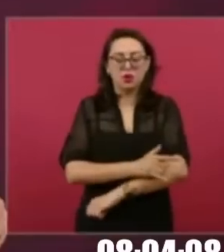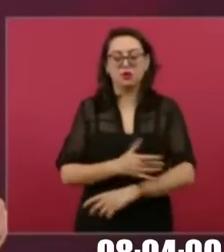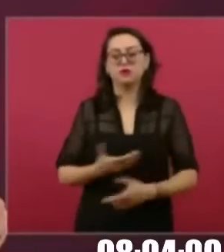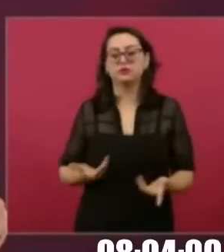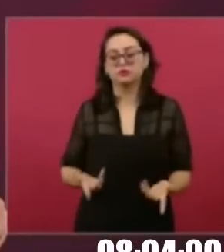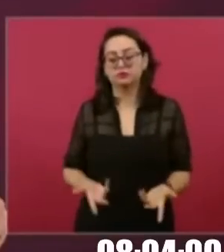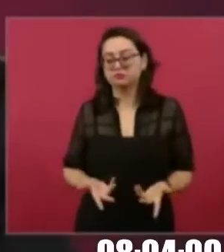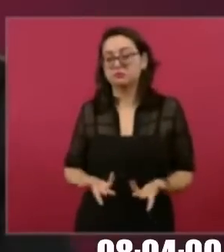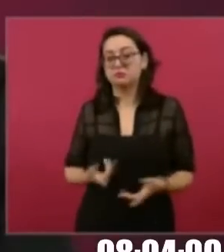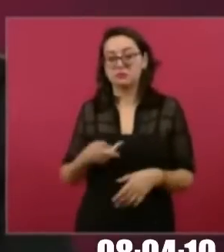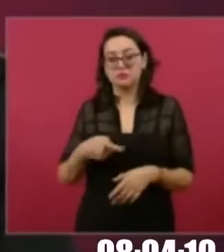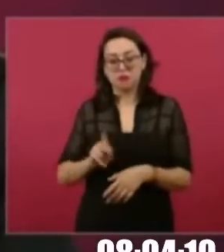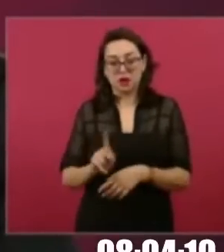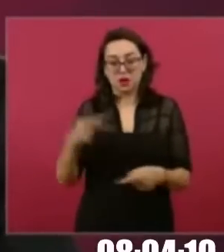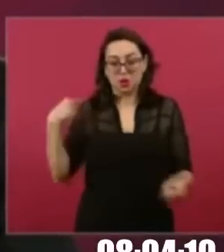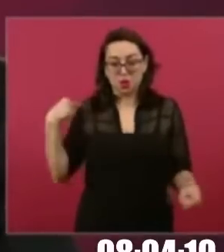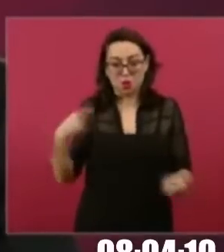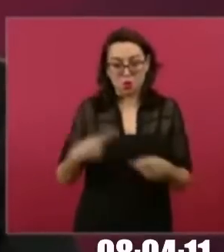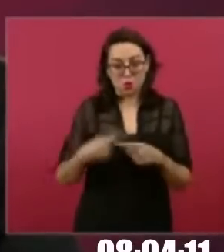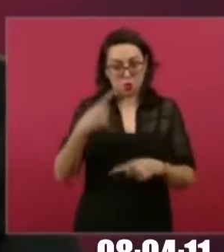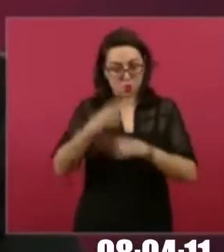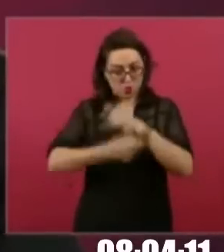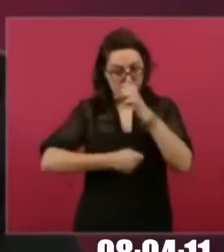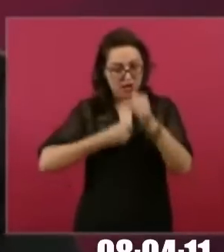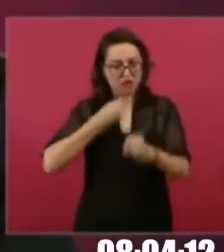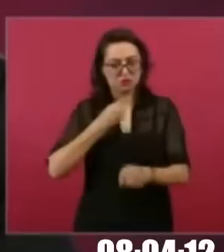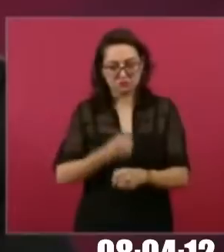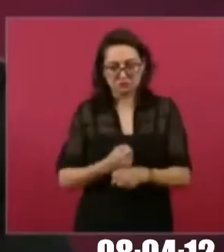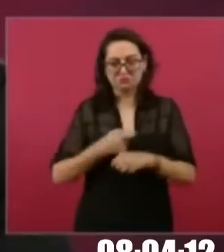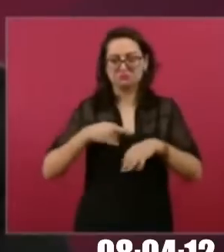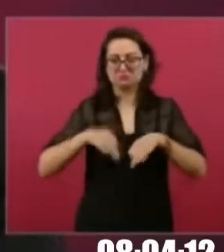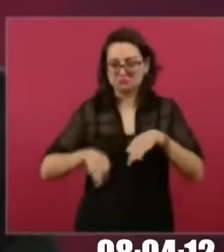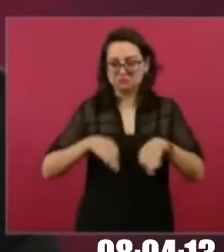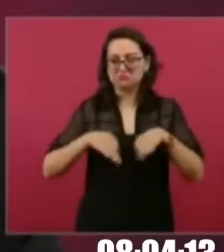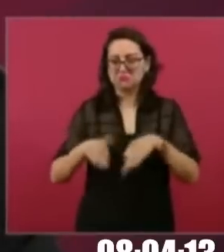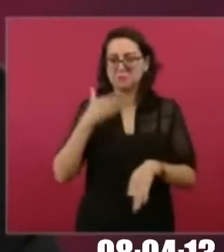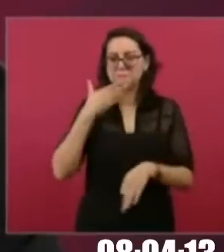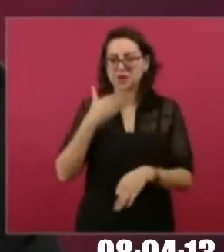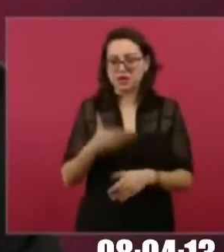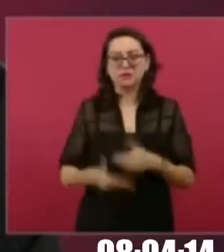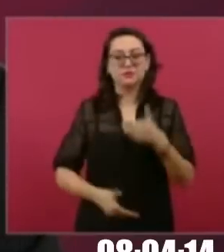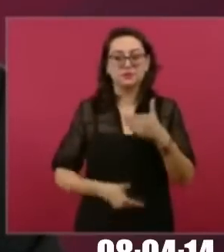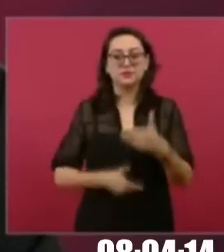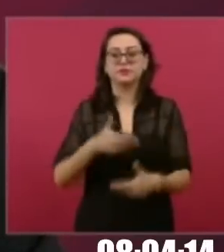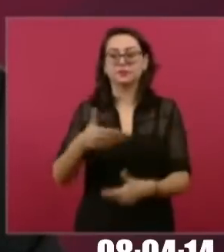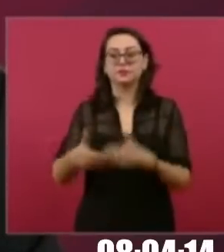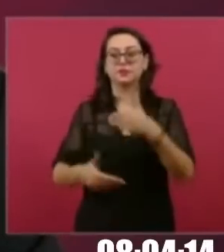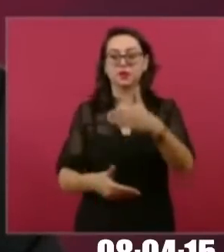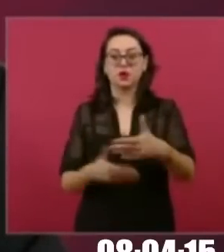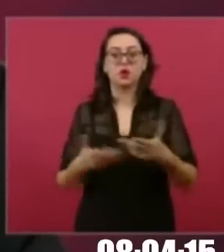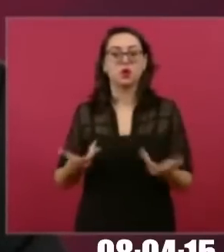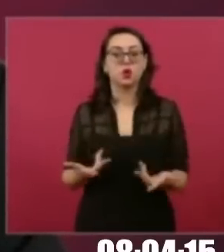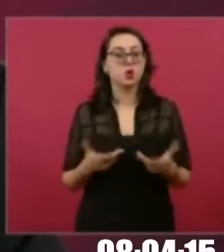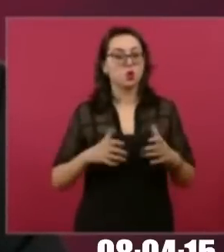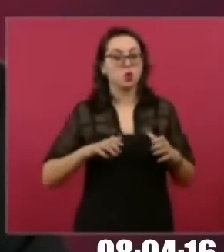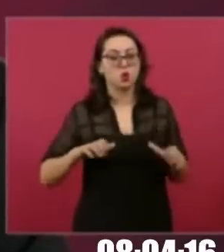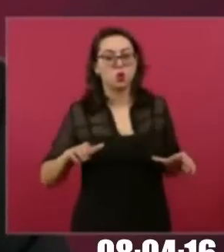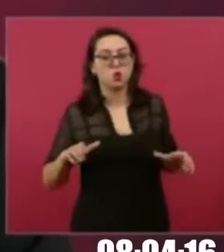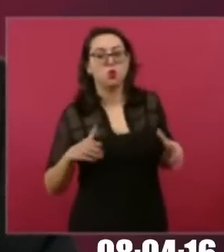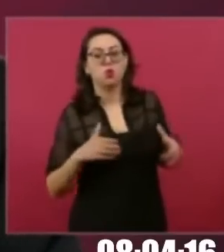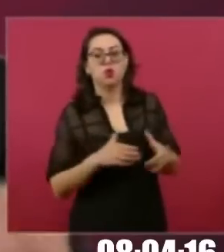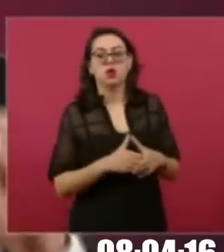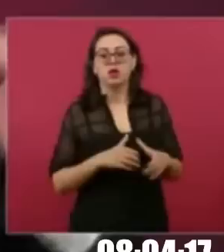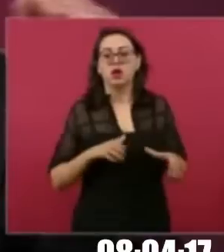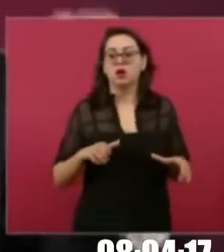año con implementar porque hemos avanzado en algunas comunidades realmente el dato de tener